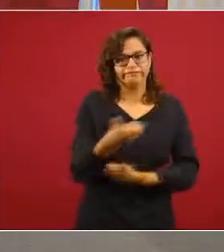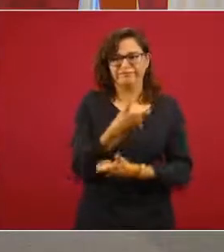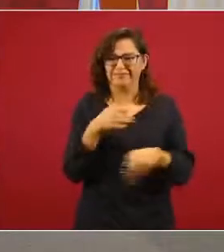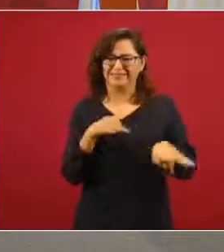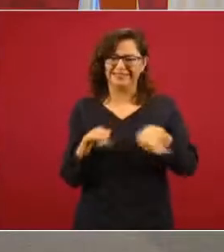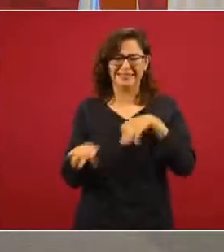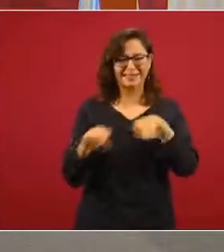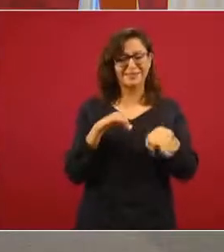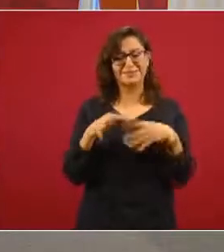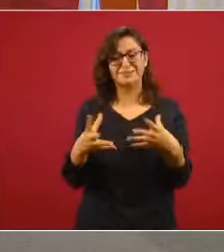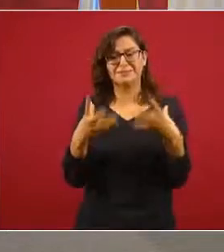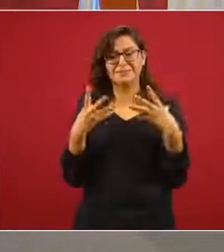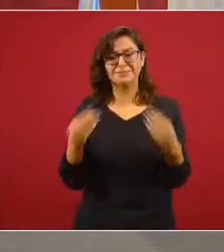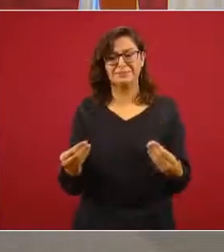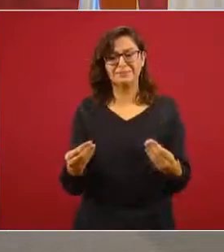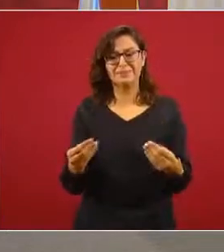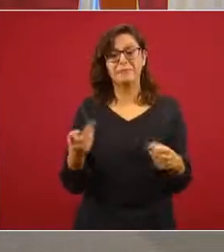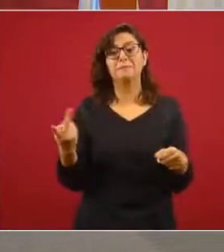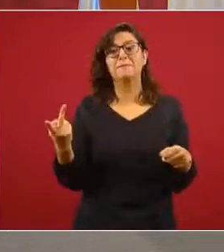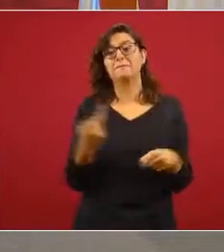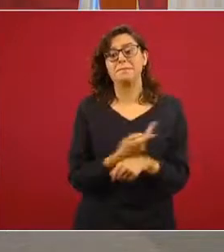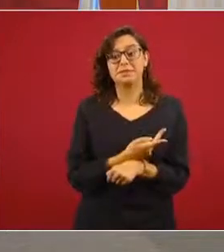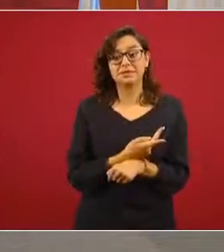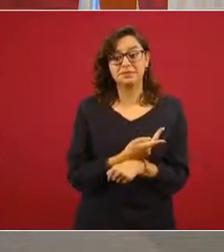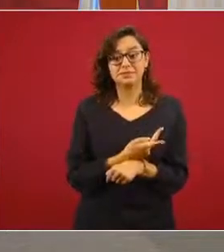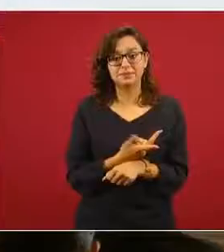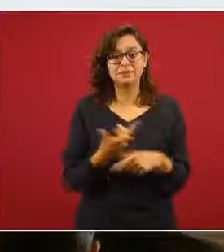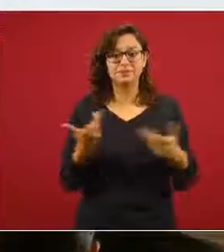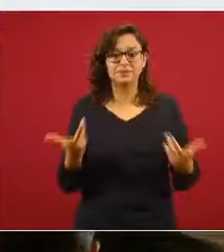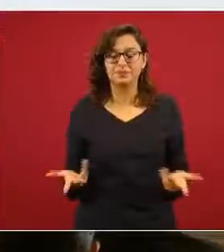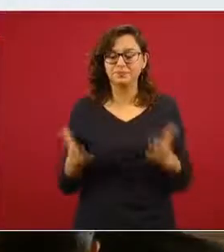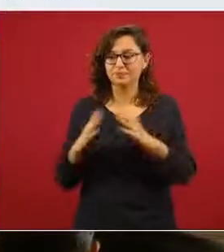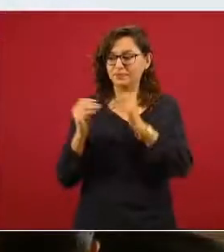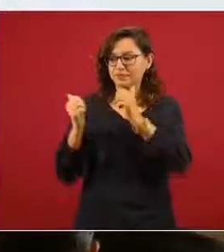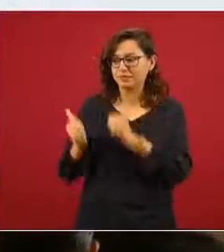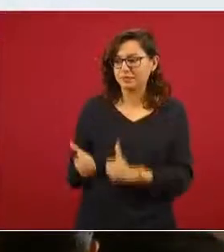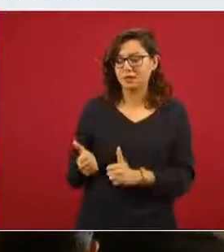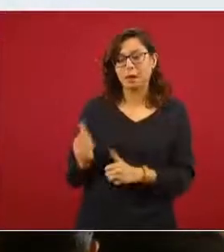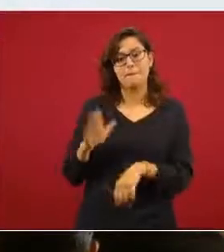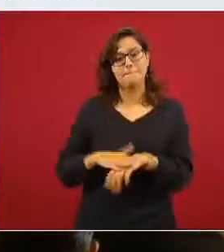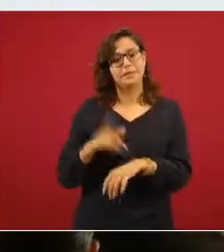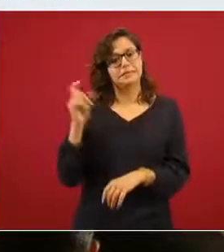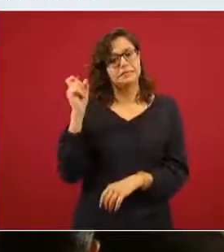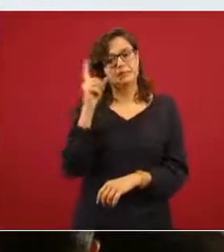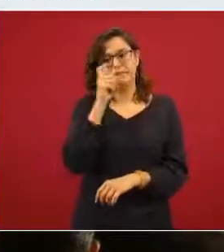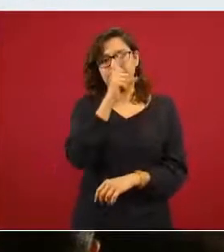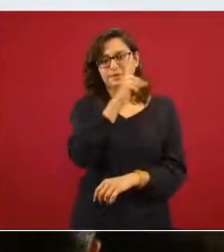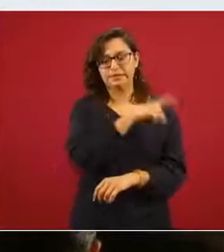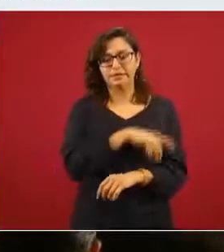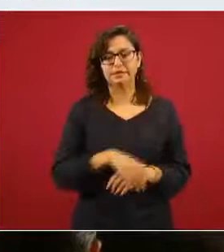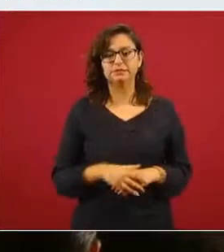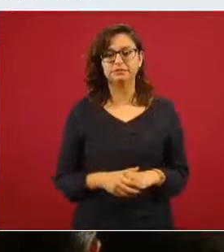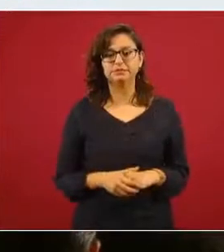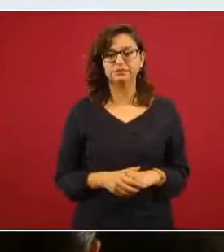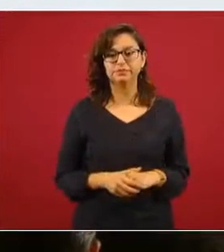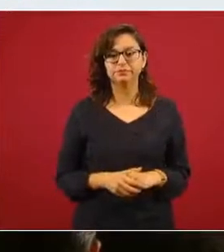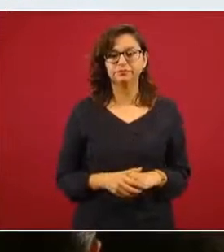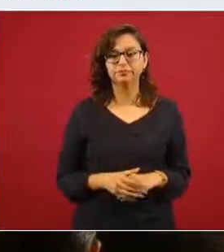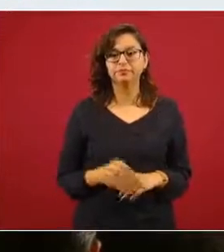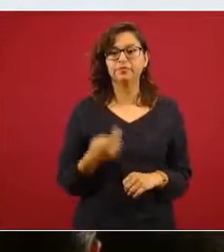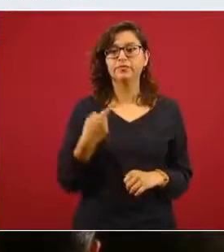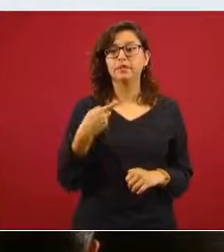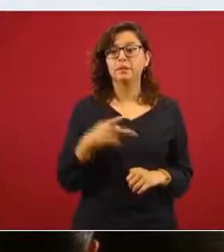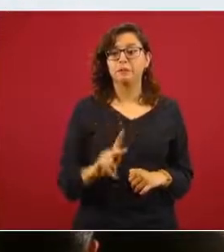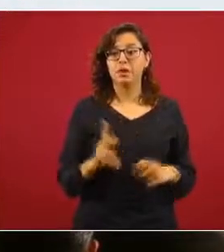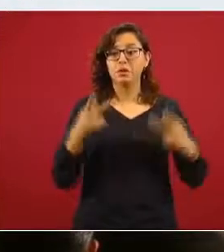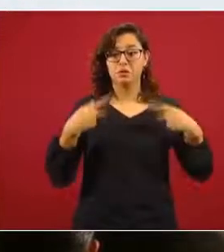importantísimo y obviamente la flexibilidad para confinar es mucho menor que en otras regiones del país. Sin embargo, la